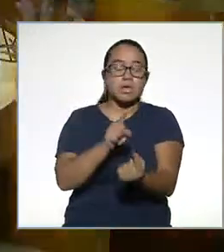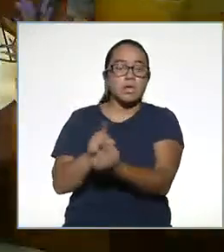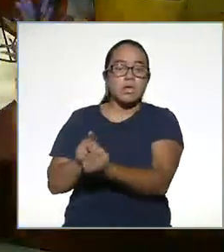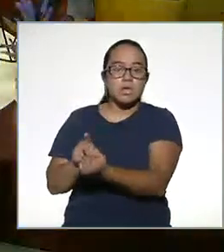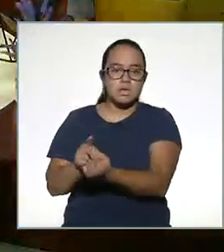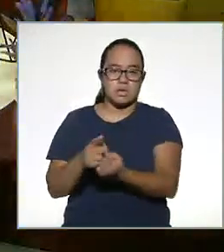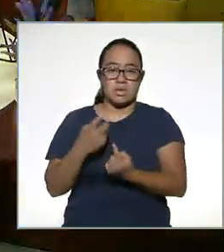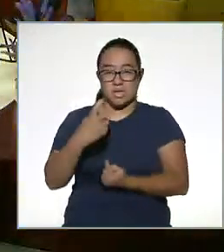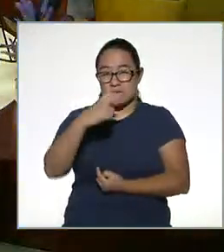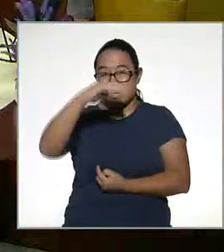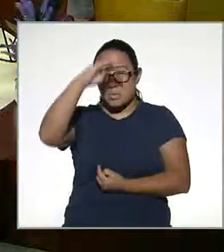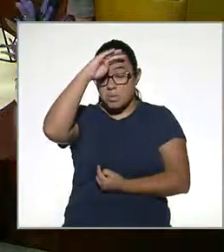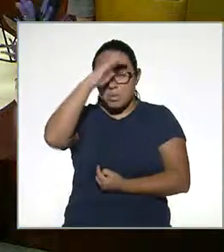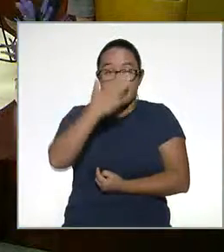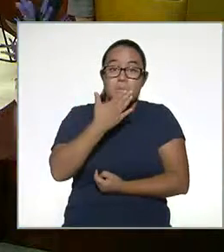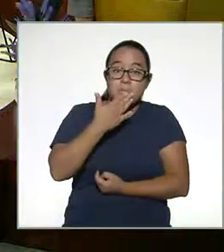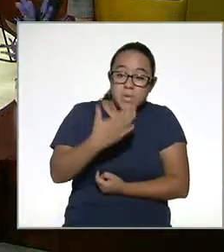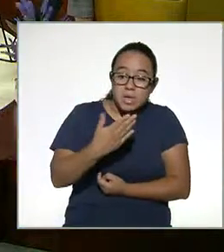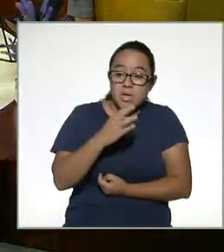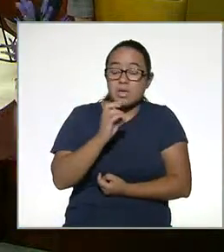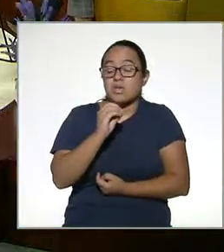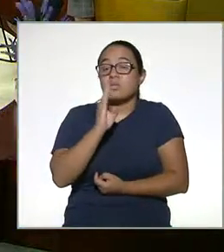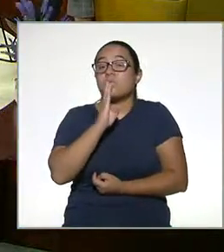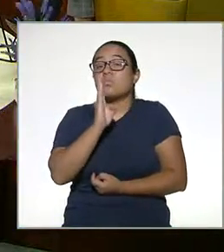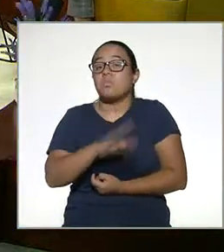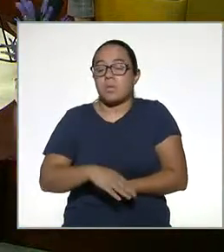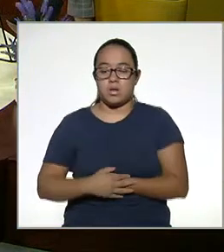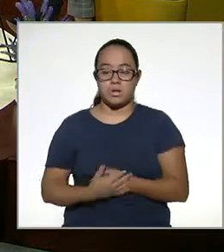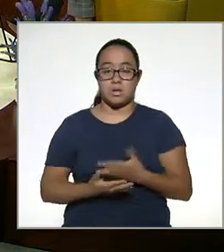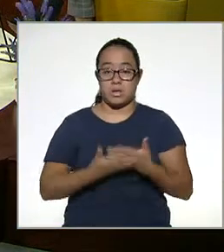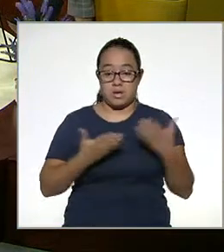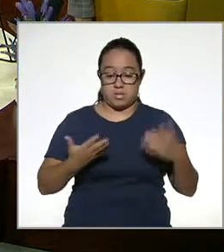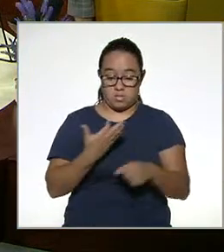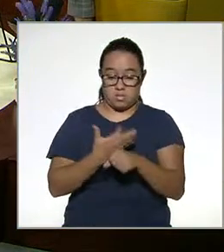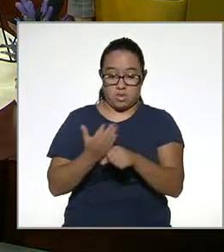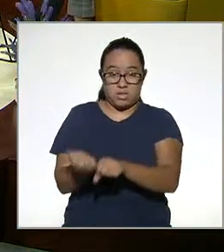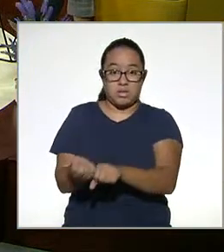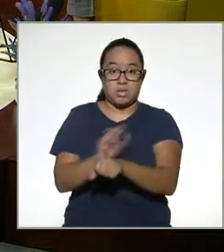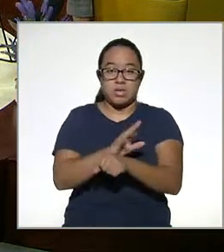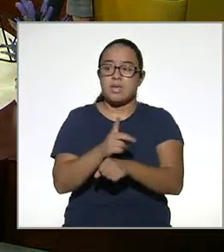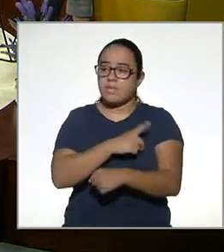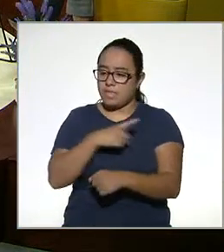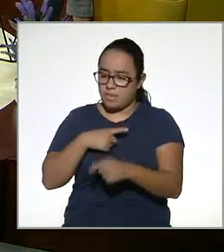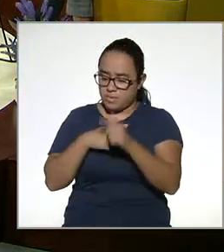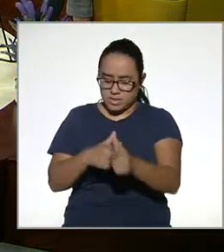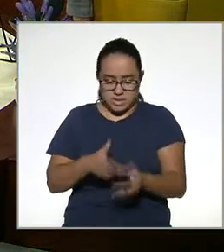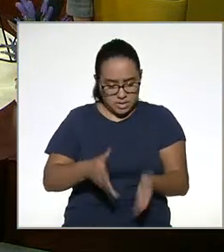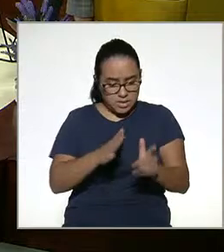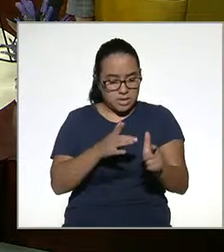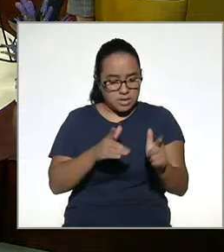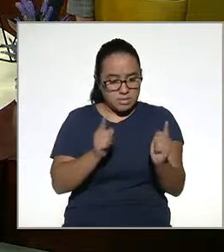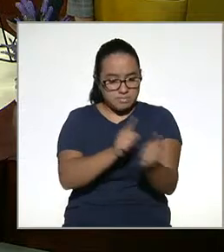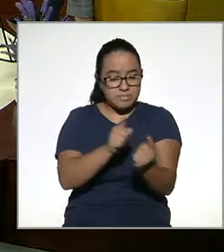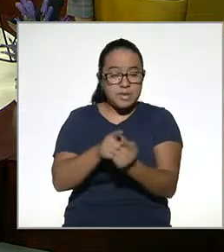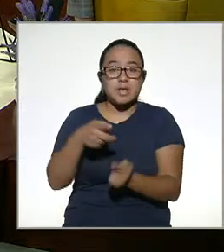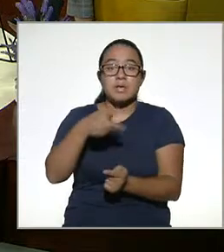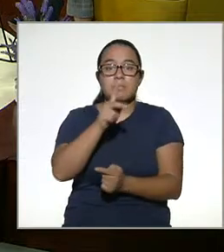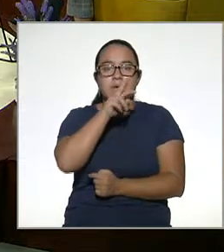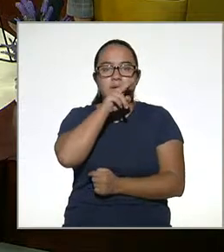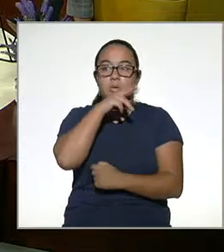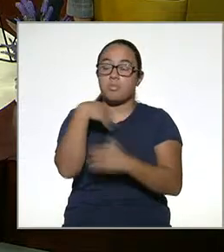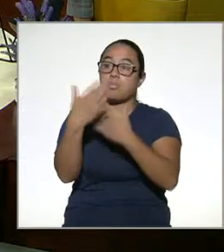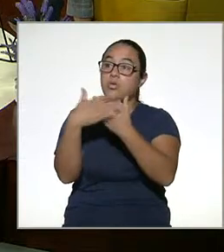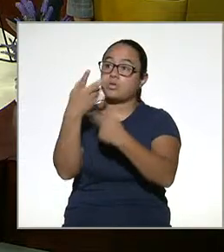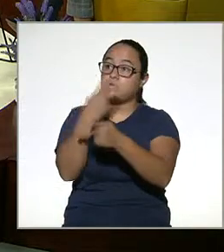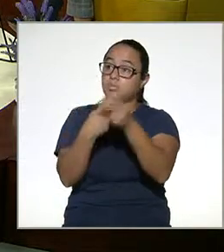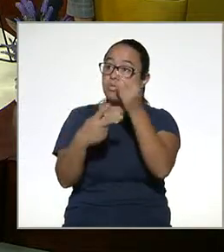lo puedo considerar como algo bueno o como algo malo. Ahora con la pandemia he tratado de que siga socializando con ellos, pero me preocupa que ahora que entra a la